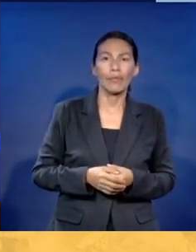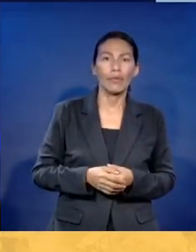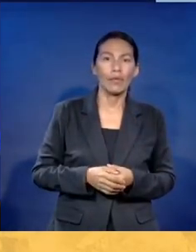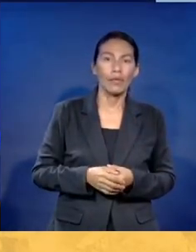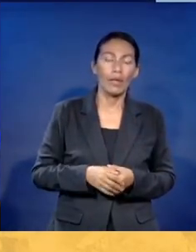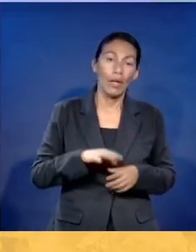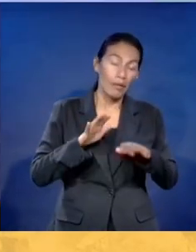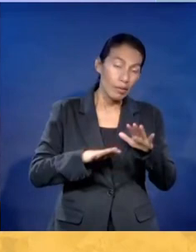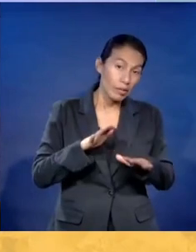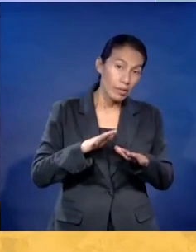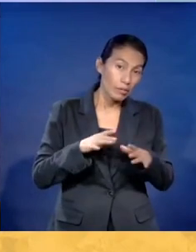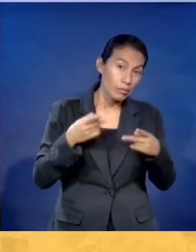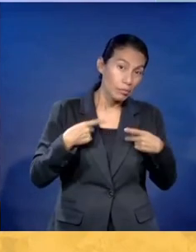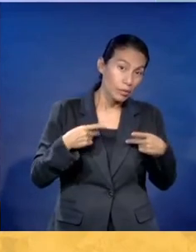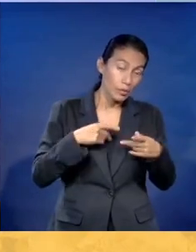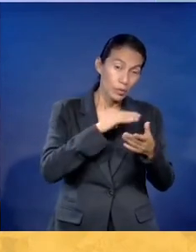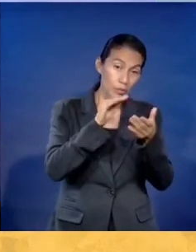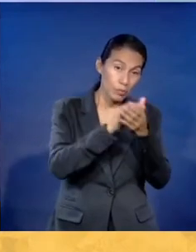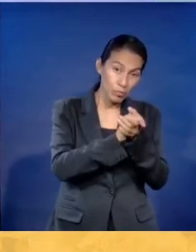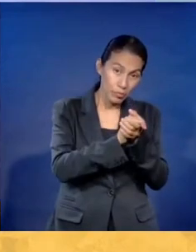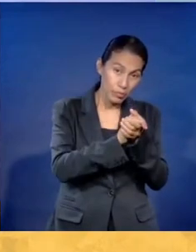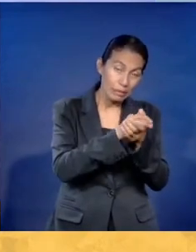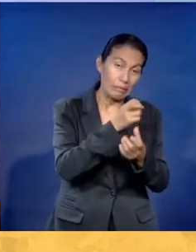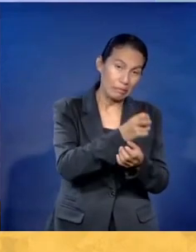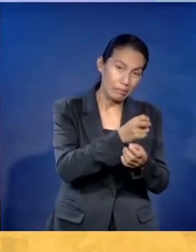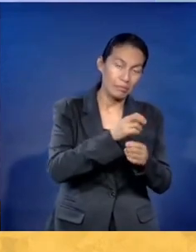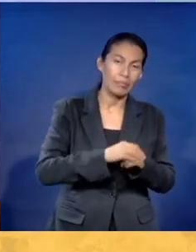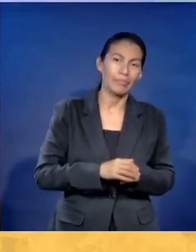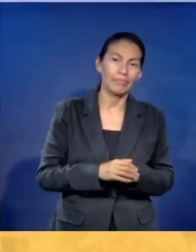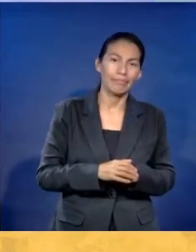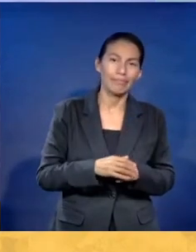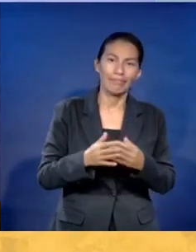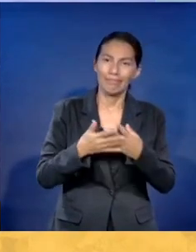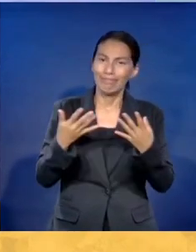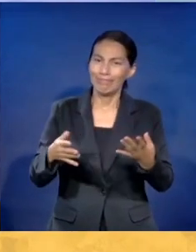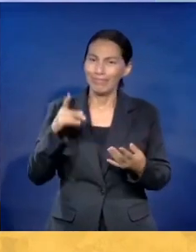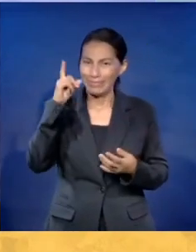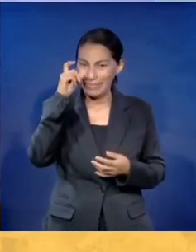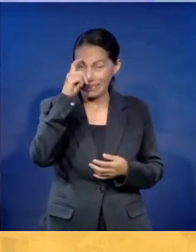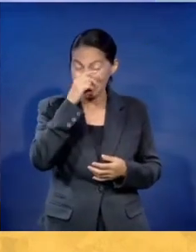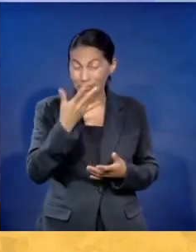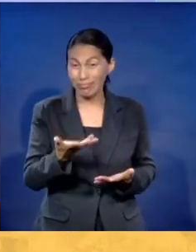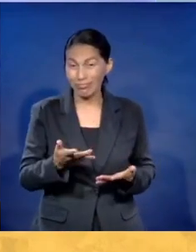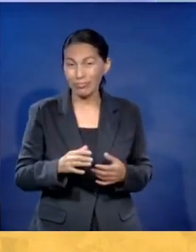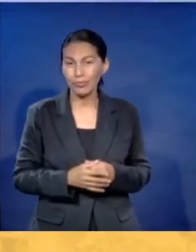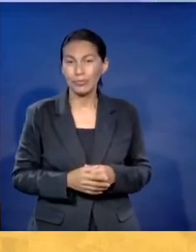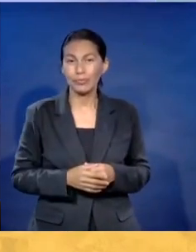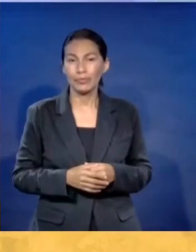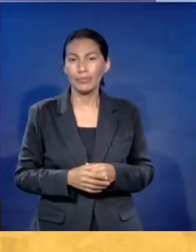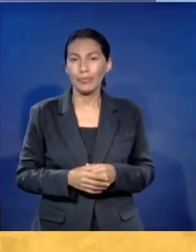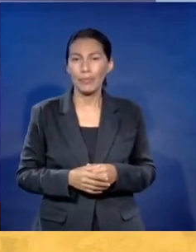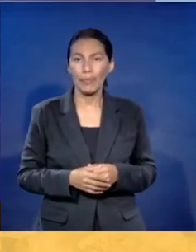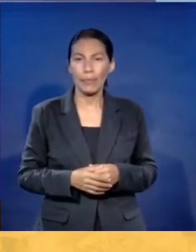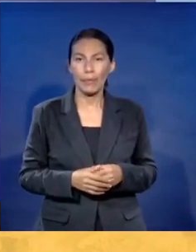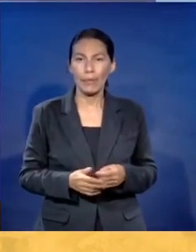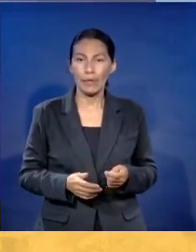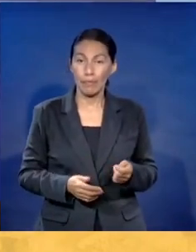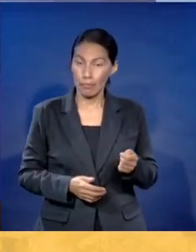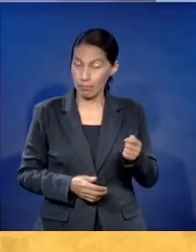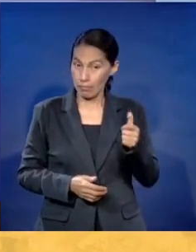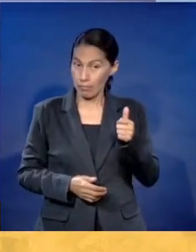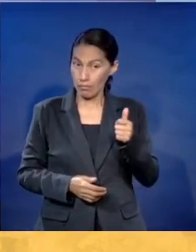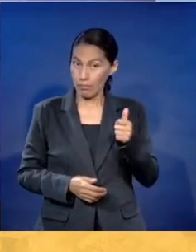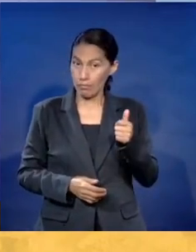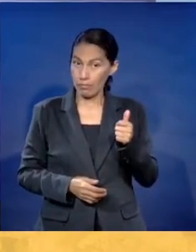en este periodo ahora Este es el riesgo de desconocerlo y este es el primer elemento en el cóctel